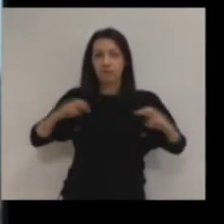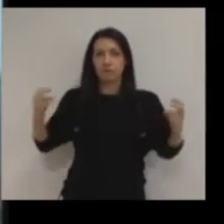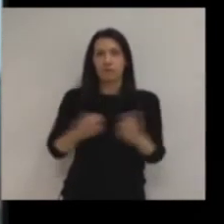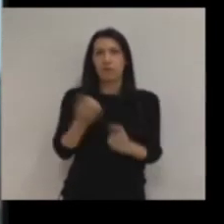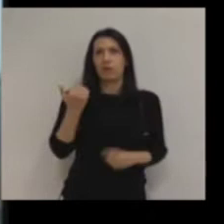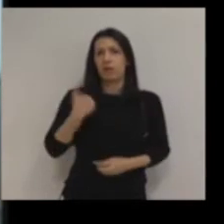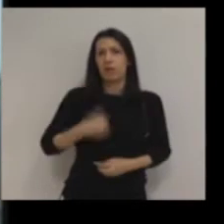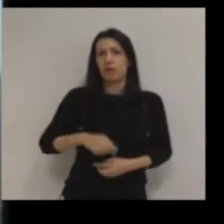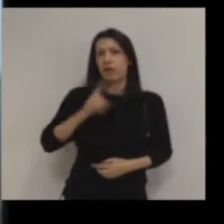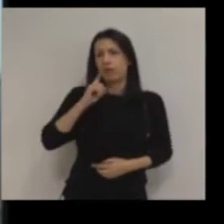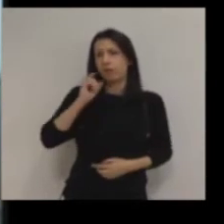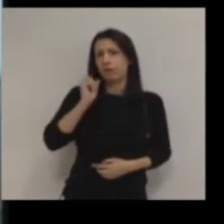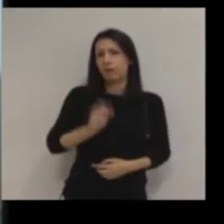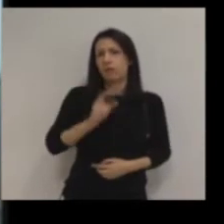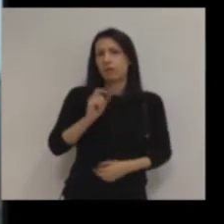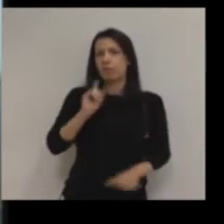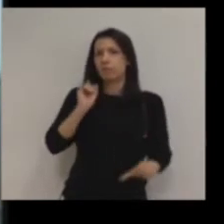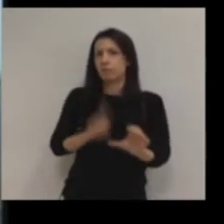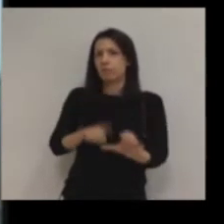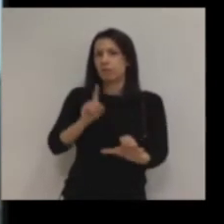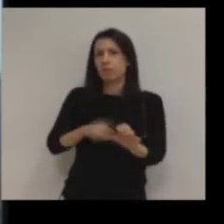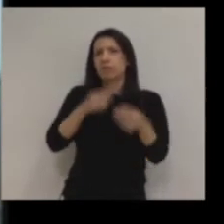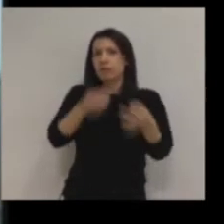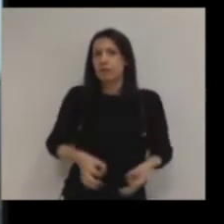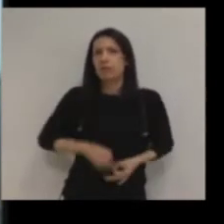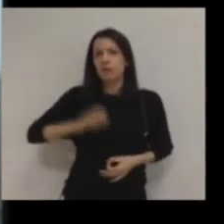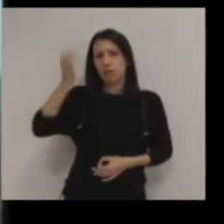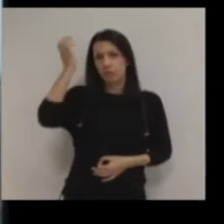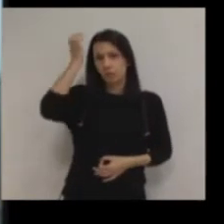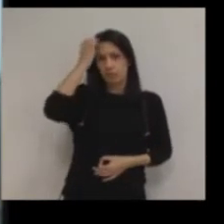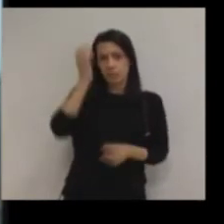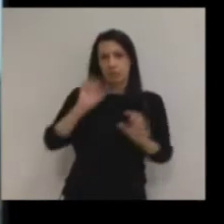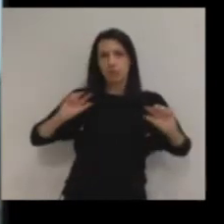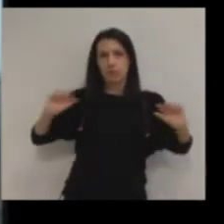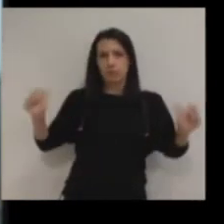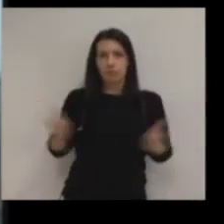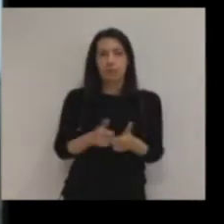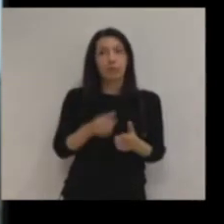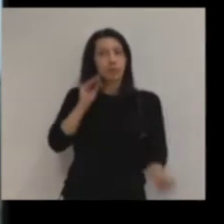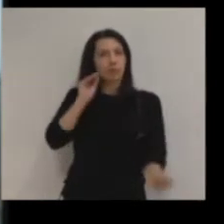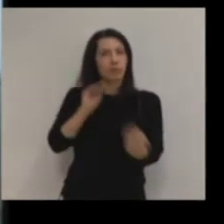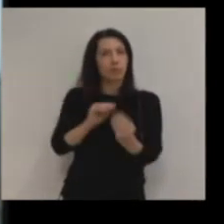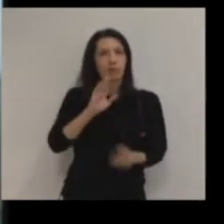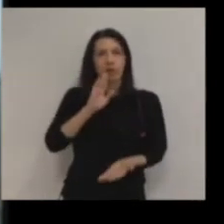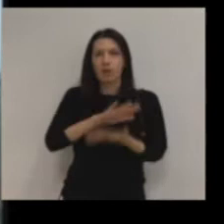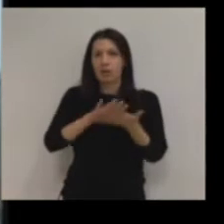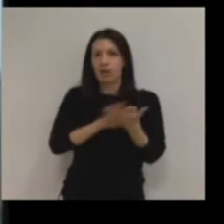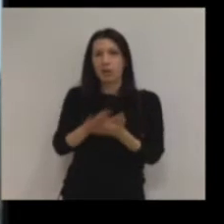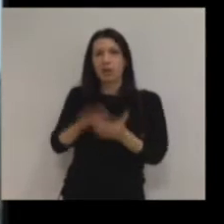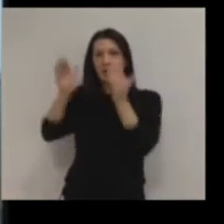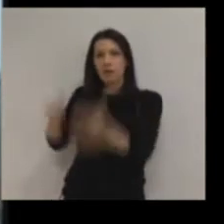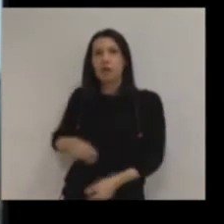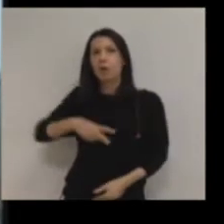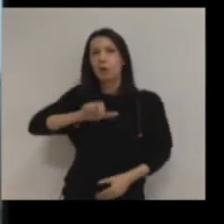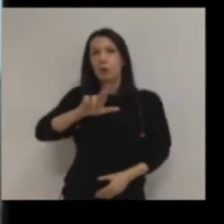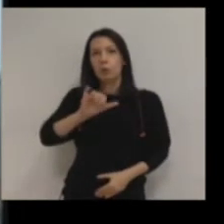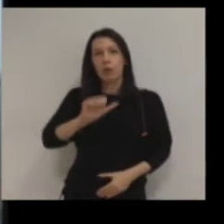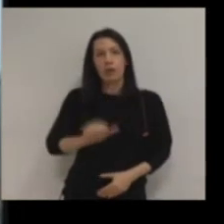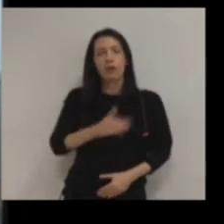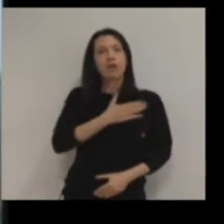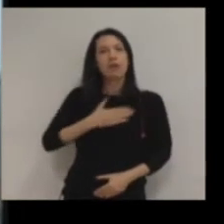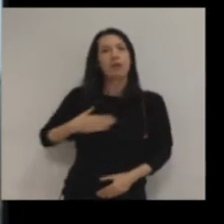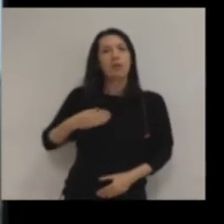como Juan Carlos sabe, cuando se reúne el patronato. Yo estoy completamente de acuerdo con todo lo que ha dicho Nuria, pero sí quisiera añadir una